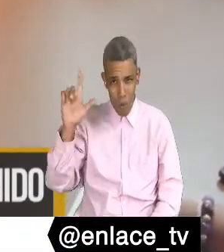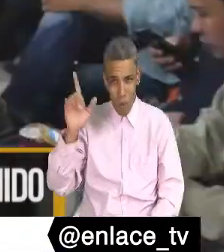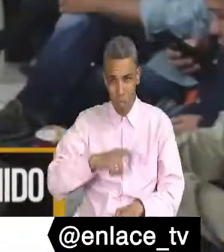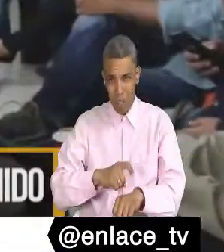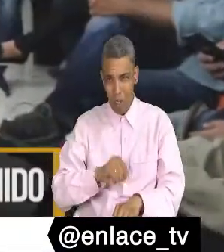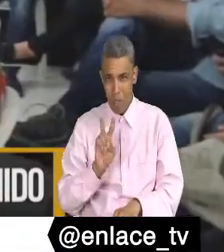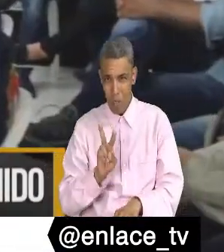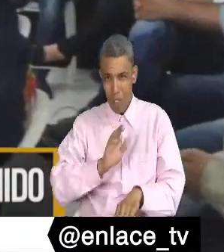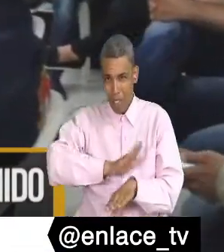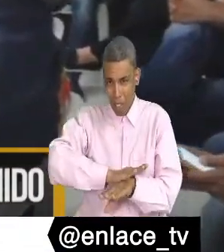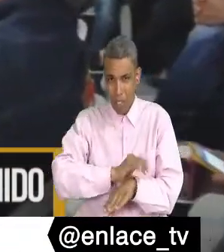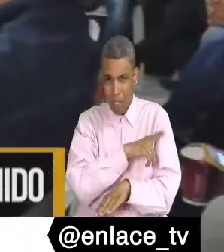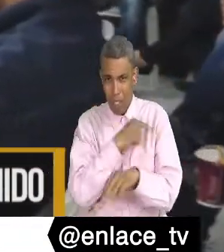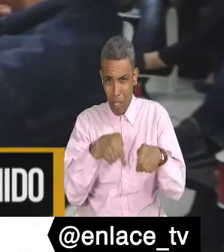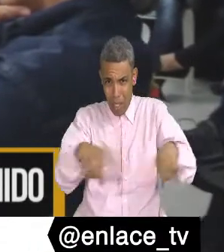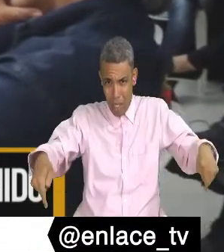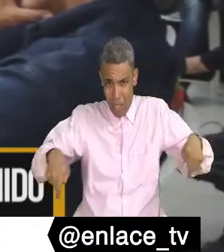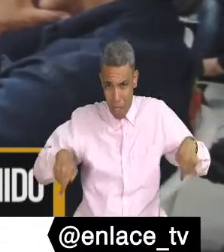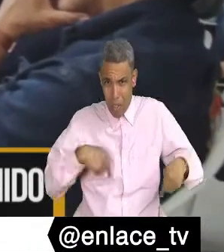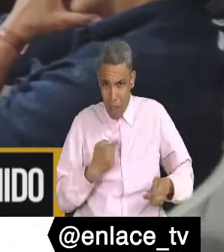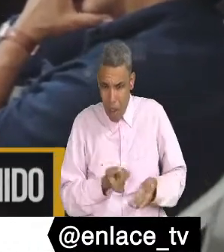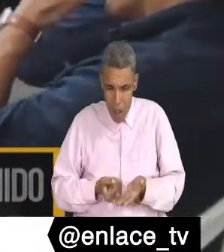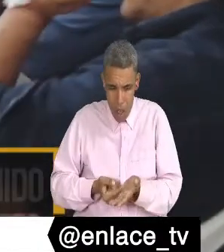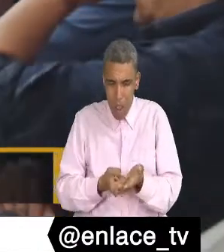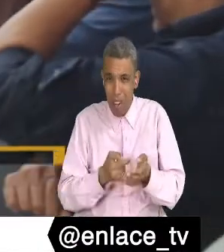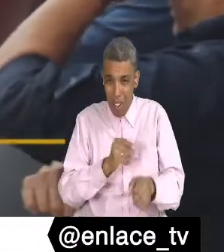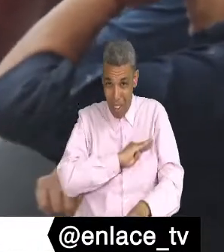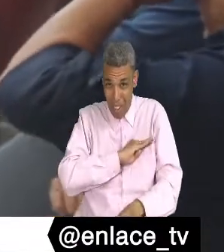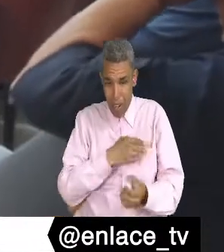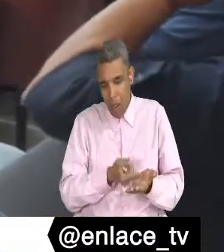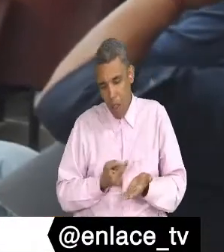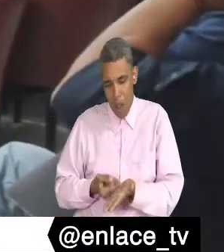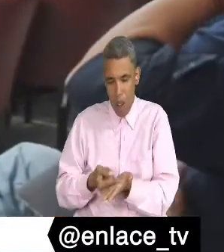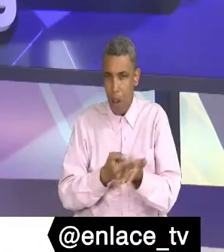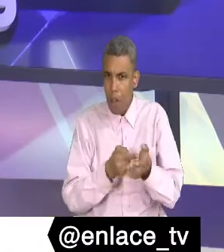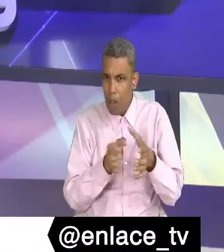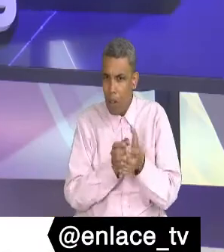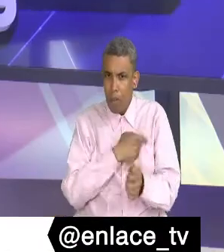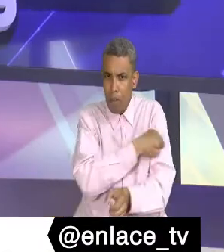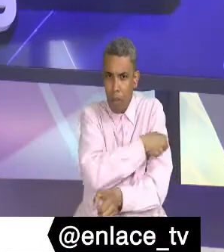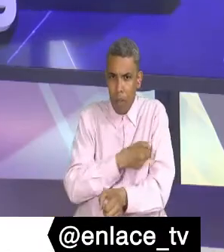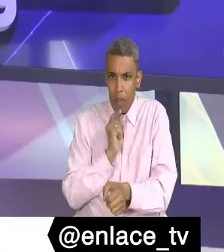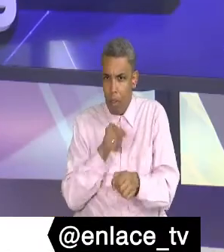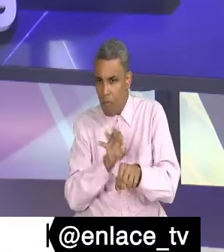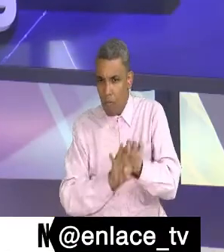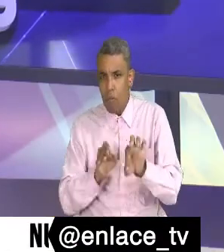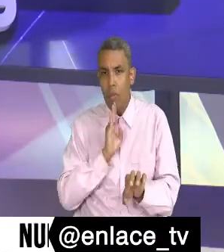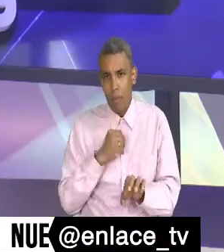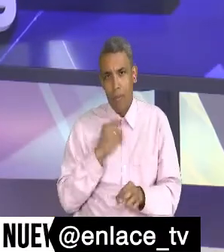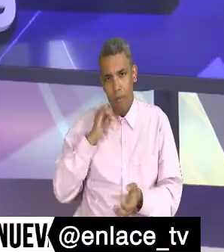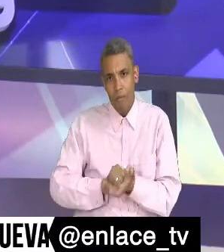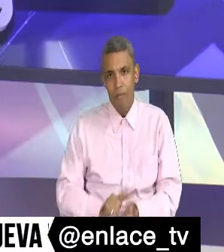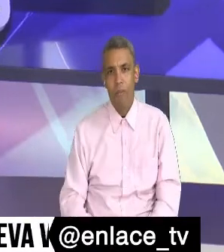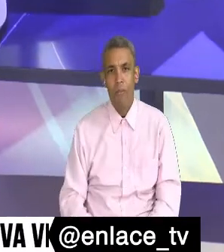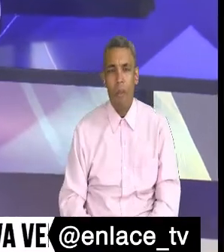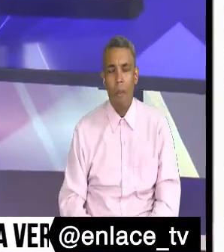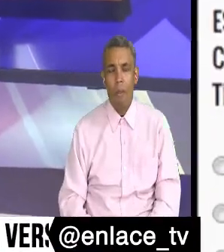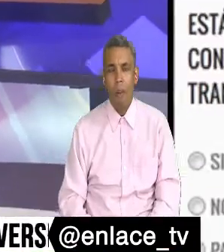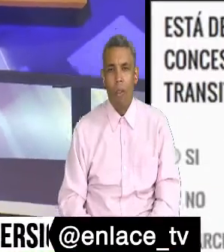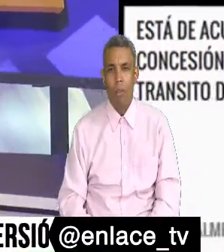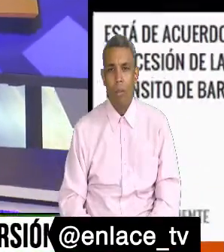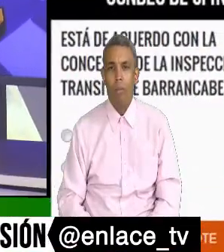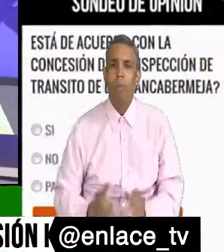tarde, en sala de juntas, se definirán los integrantes del comité cívico. Seguimos llevando a nuestra comunidad el acontecer